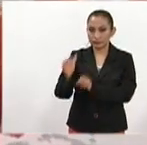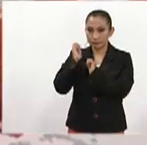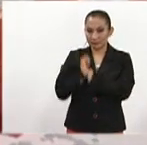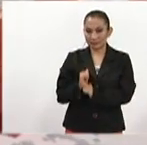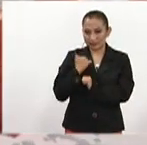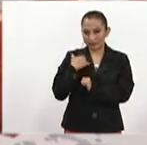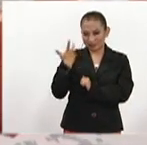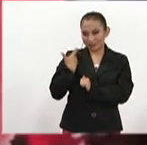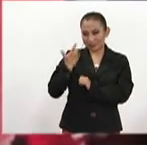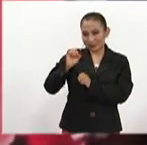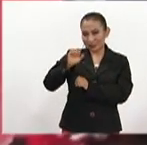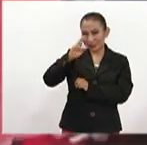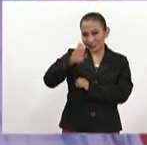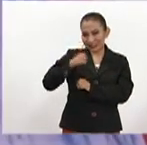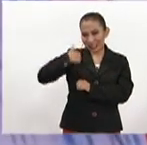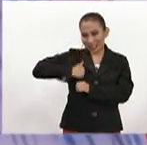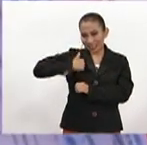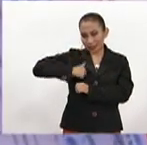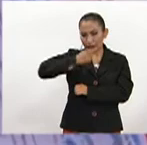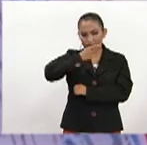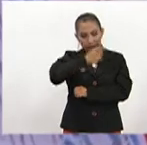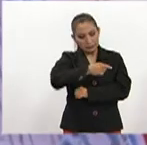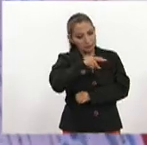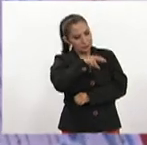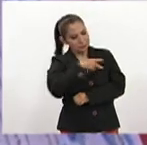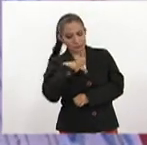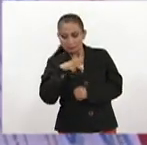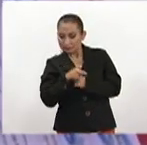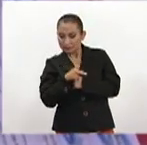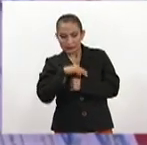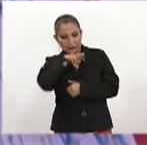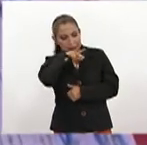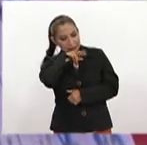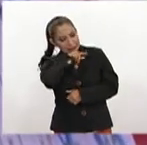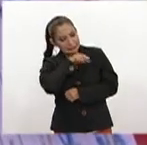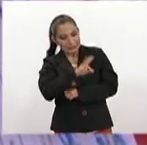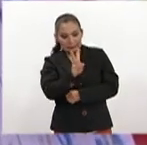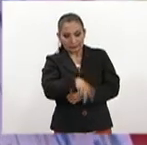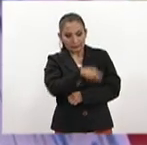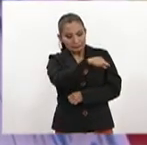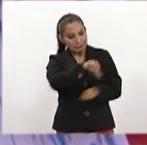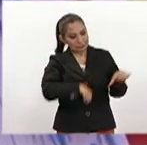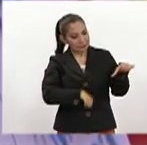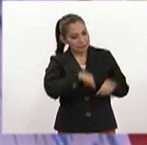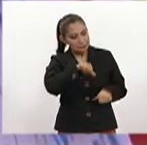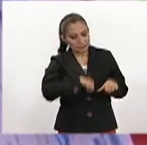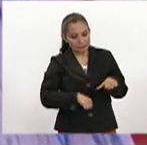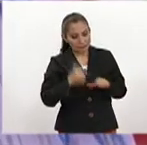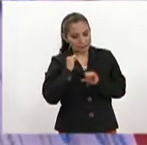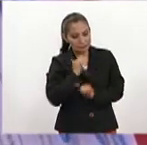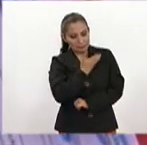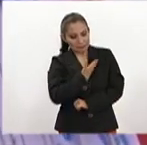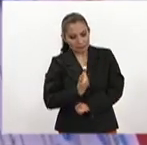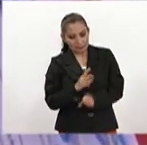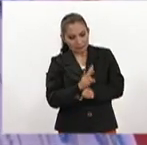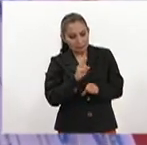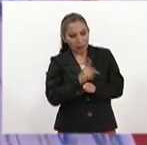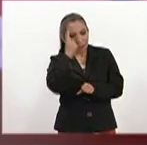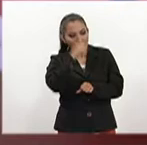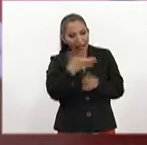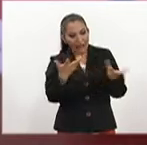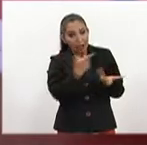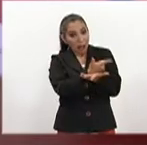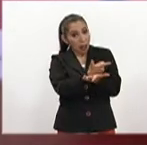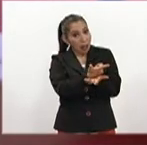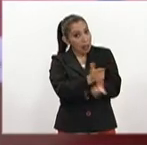ministra de Asuntos Exteriores de Canadá, Chrystia Freeland, dijo que su país está preocupado por las acciones del régimen venezolano para dificultar la celebración de